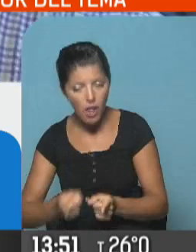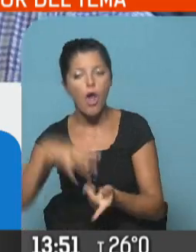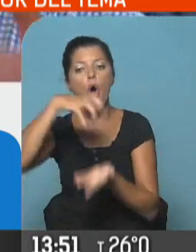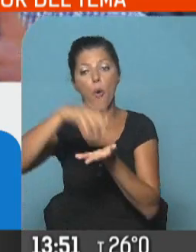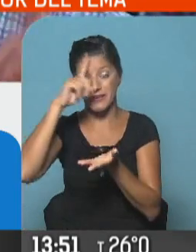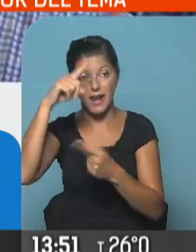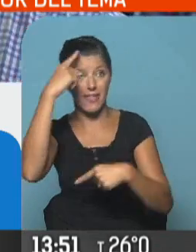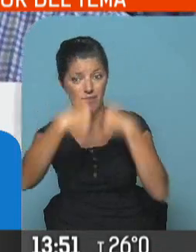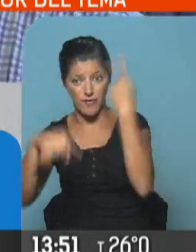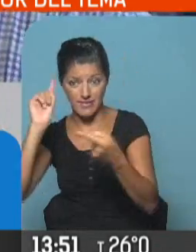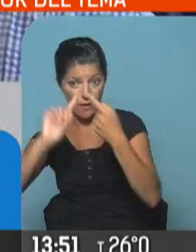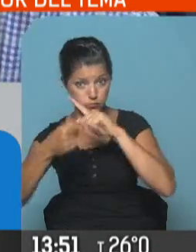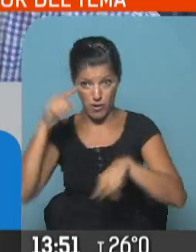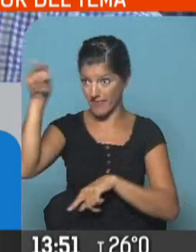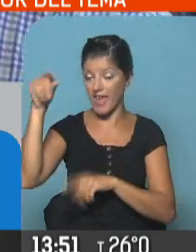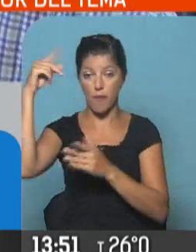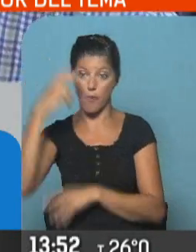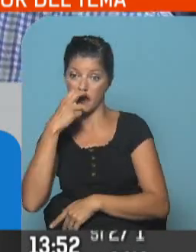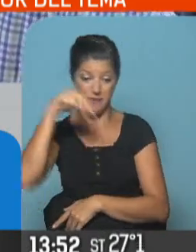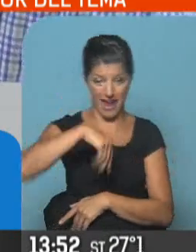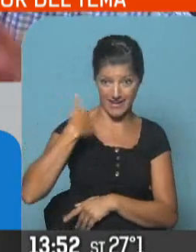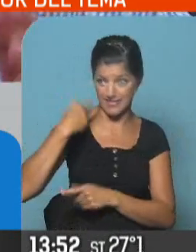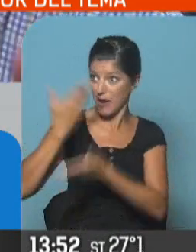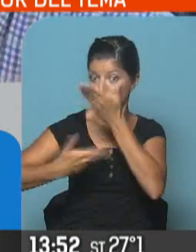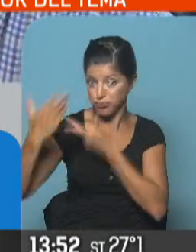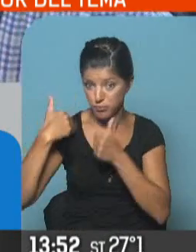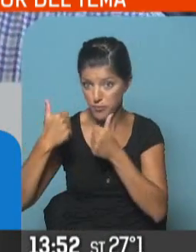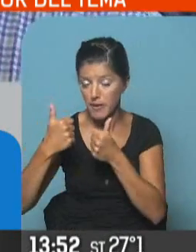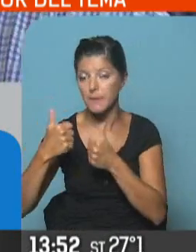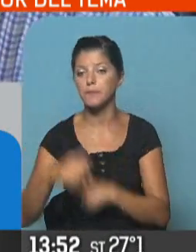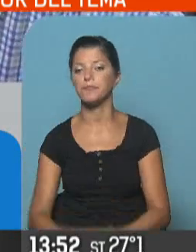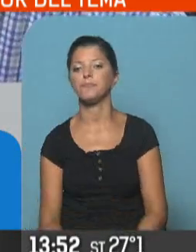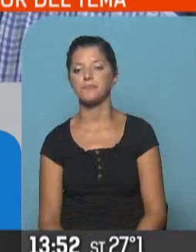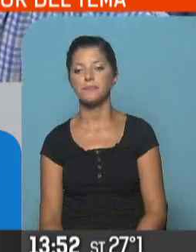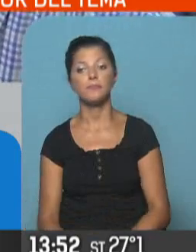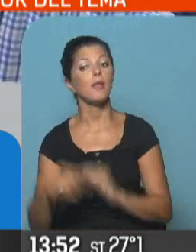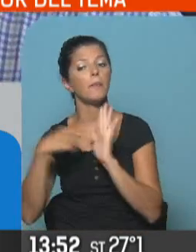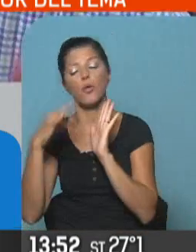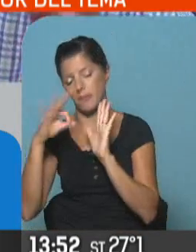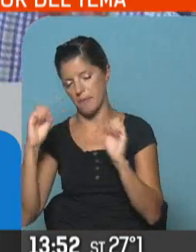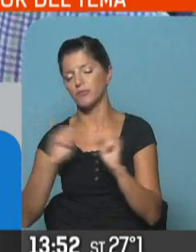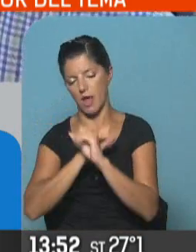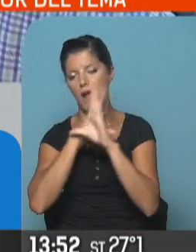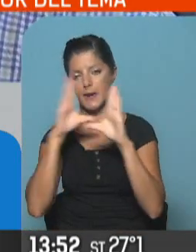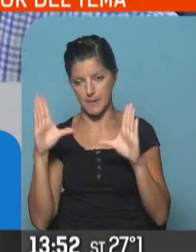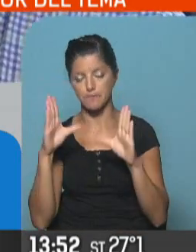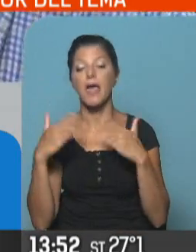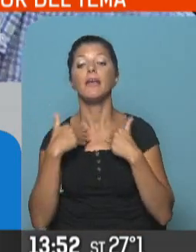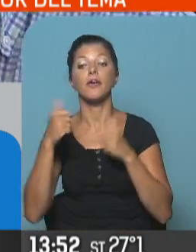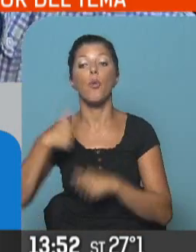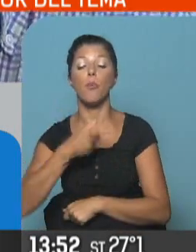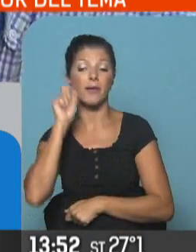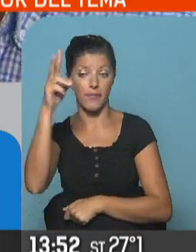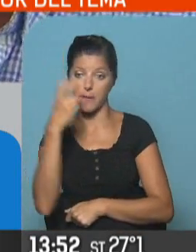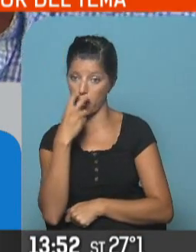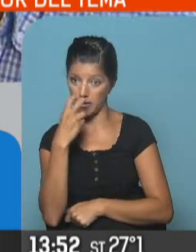y médicos argentinos y bolivianos, de modo que hay que dejar de satanizar eso, pero sí hay que ser muy claro. La salud pública allá no